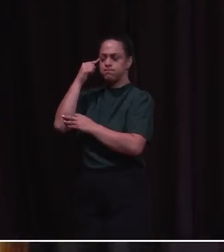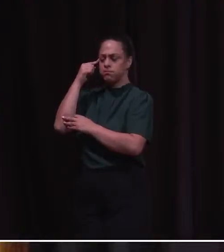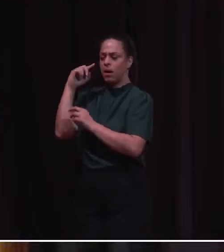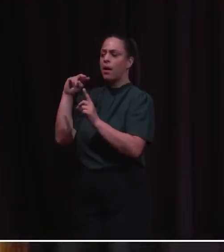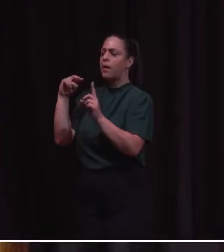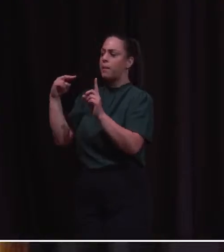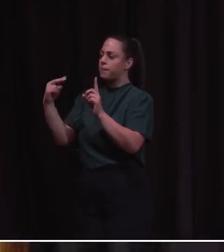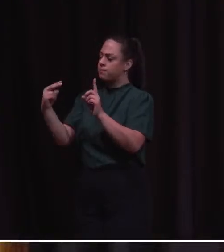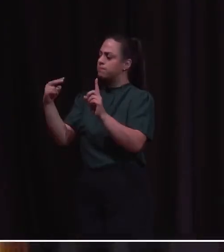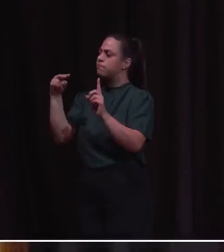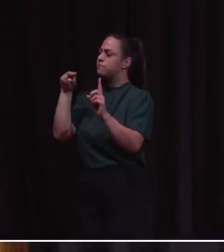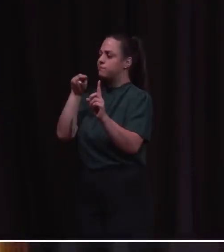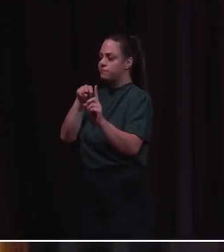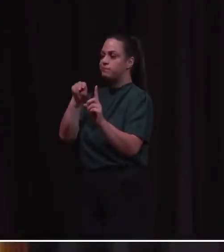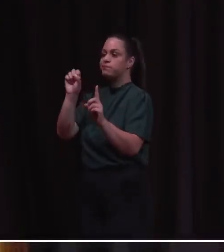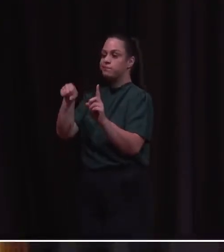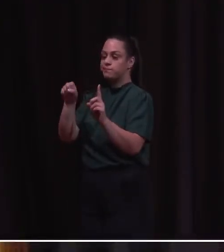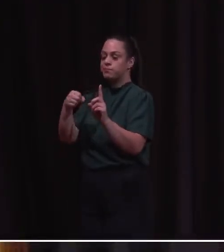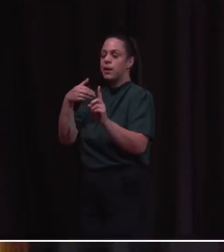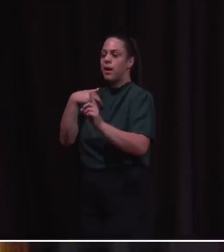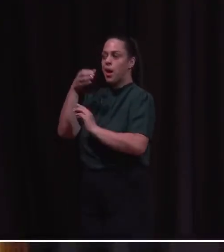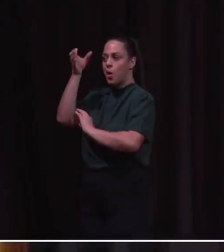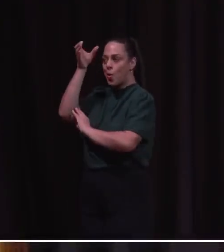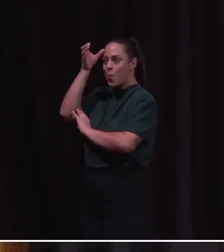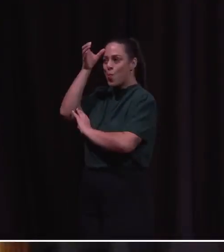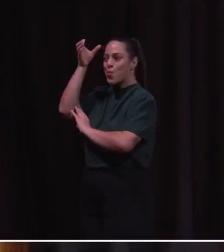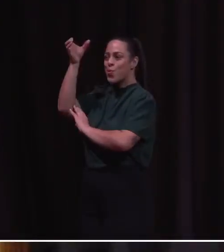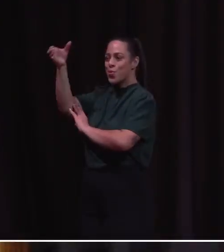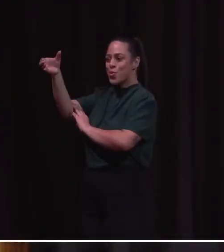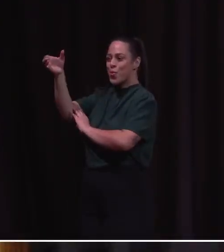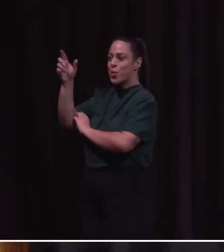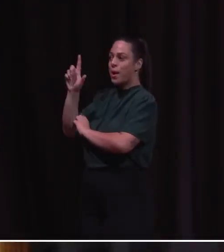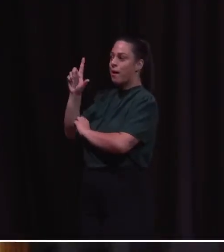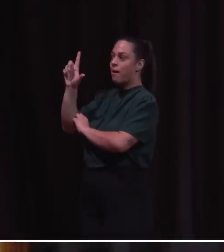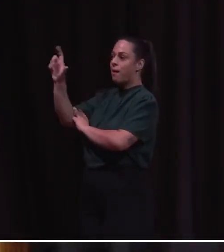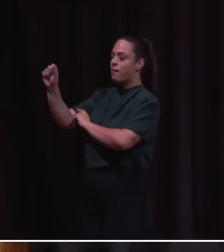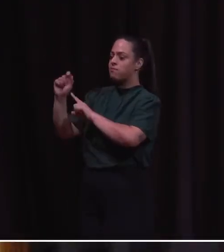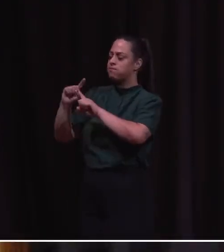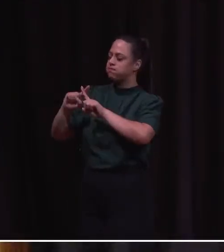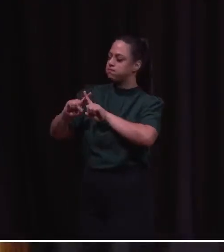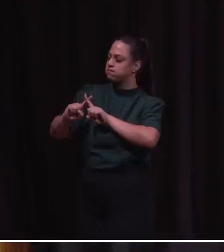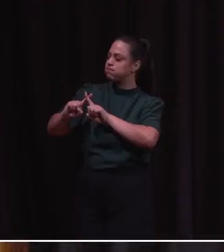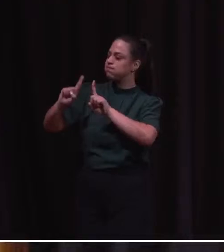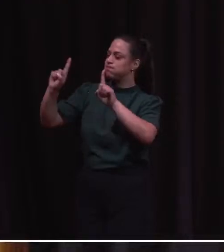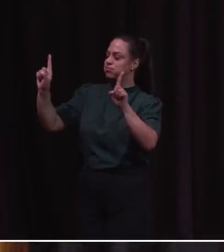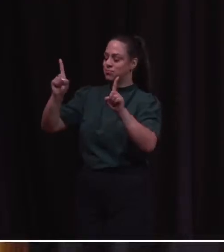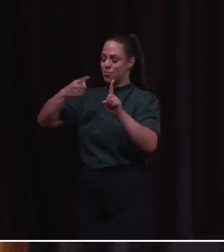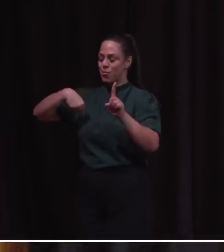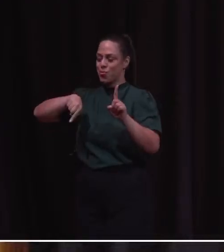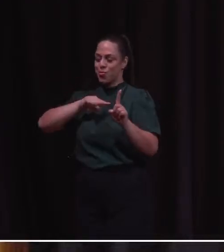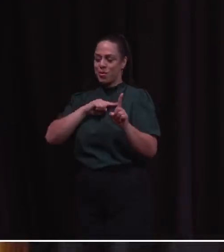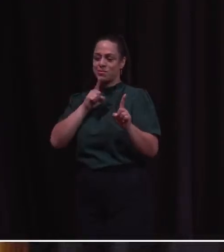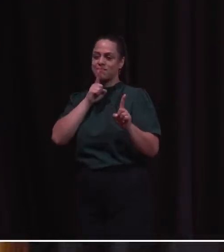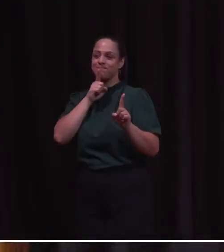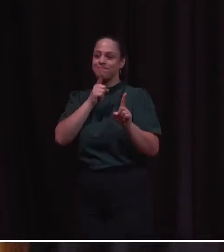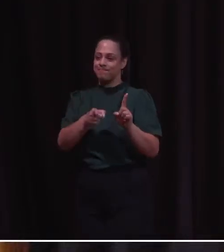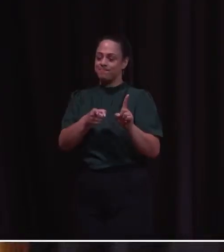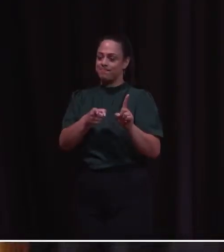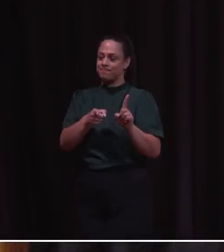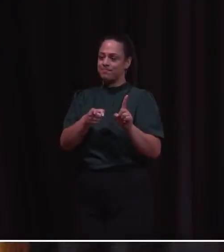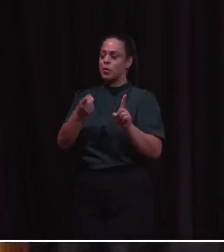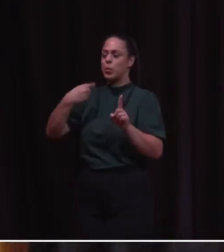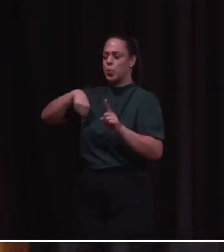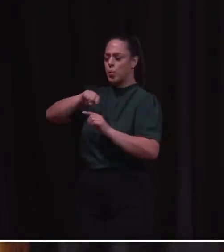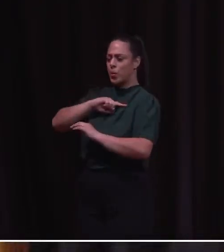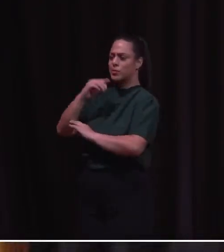perspectiva, la de una cultura lejana, ajena a nuestra realidad y conocimiento,